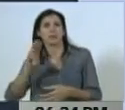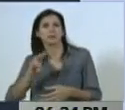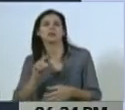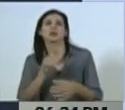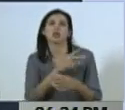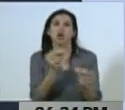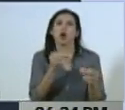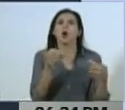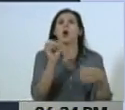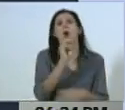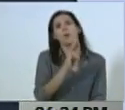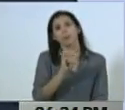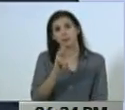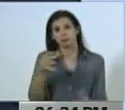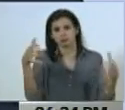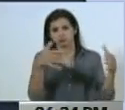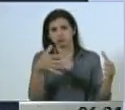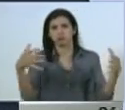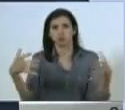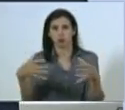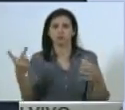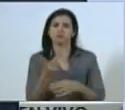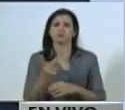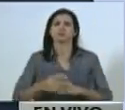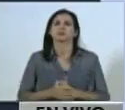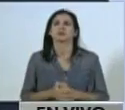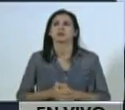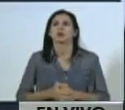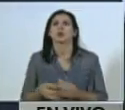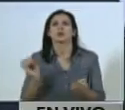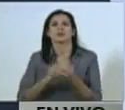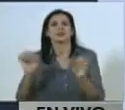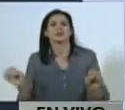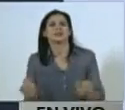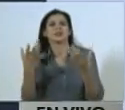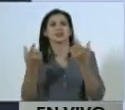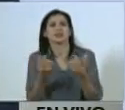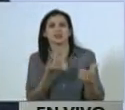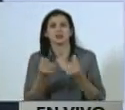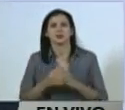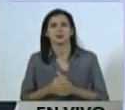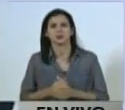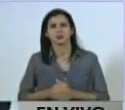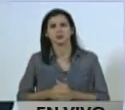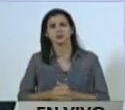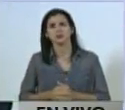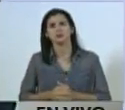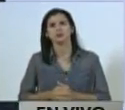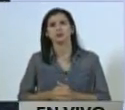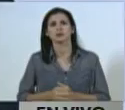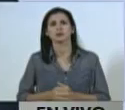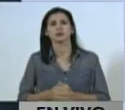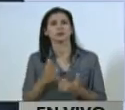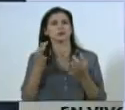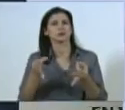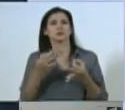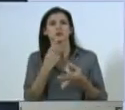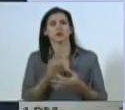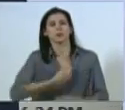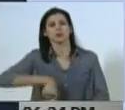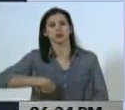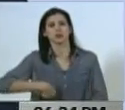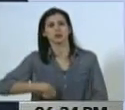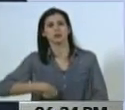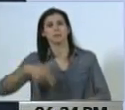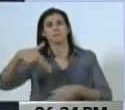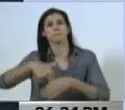como decía, las inversiones, reponer las inversiones. Sobre esto insistió bastante nuestro presidente